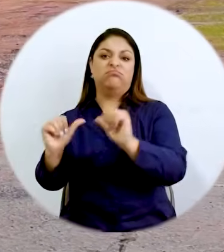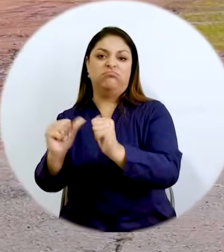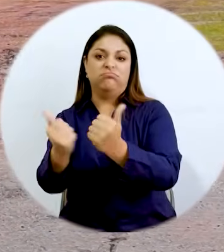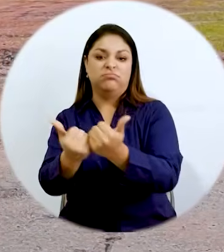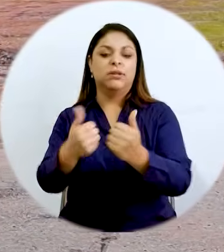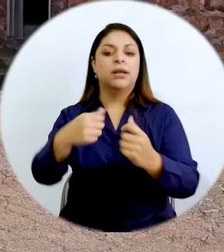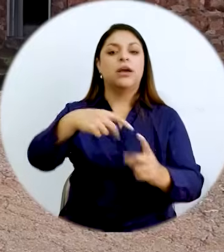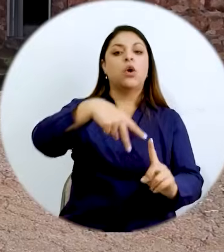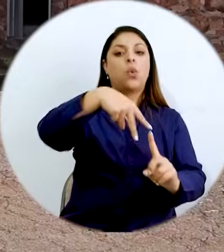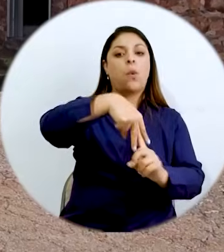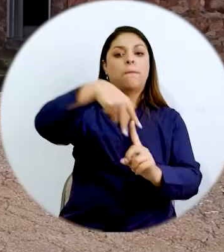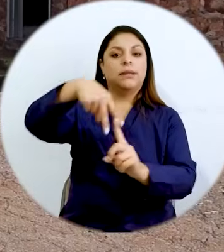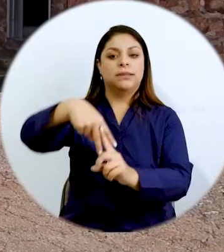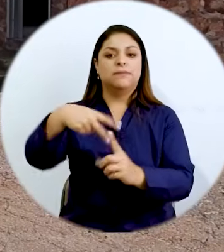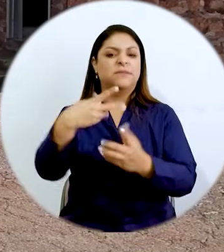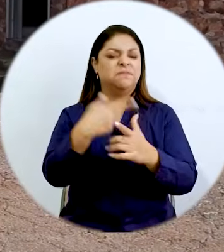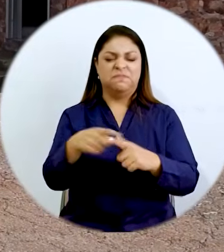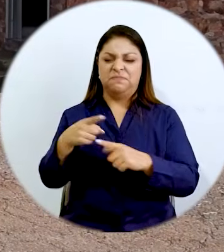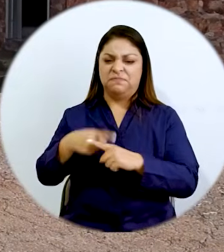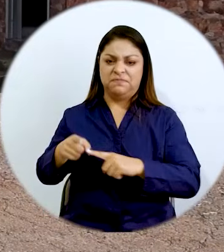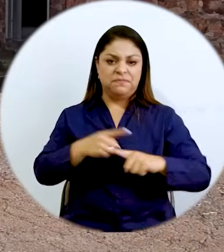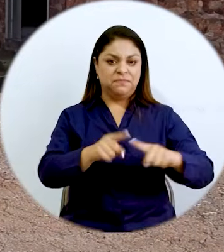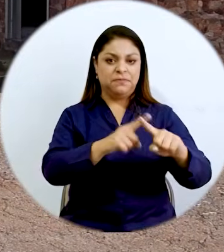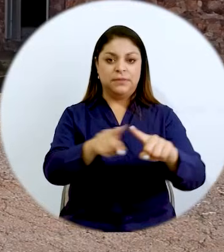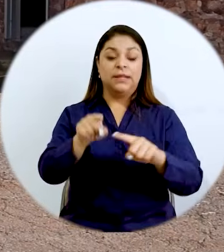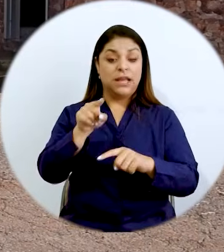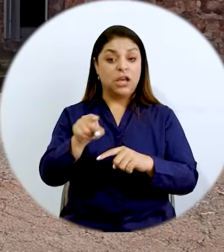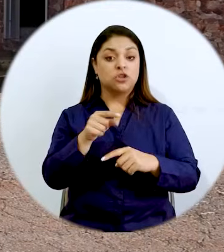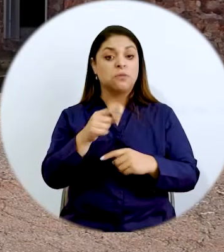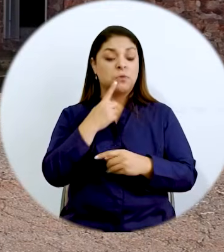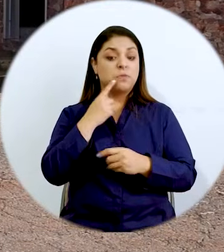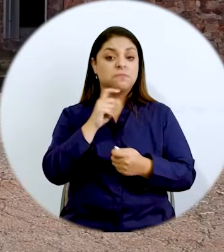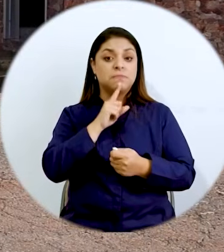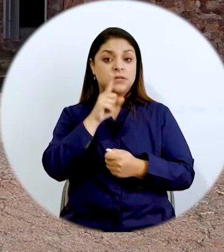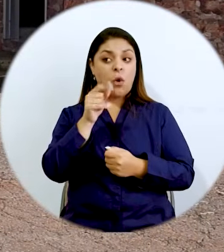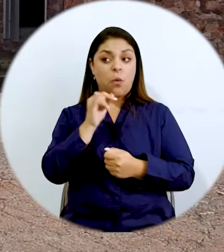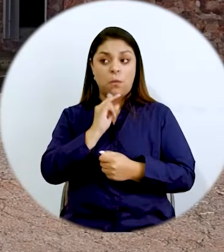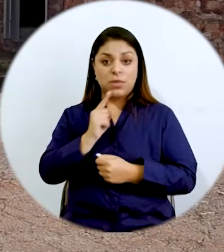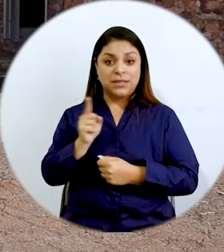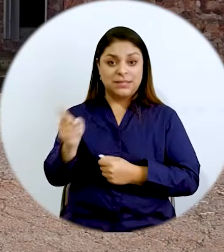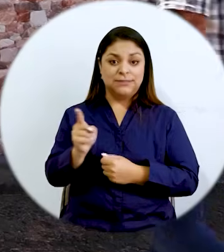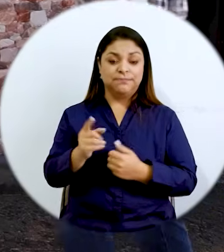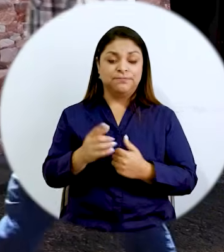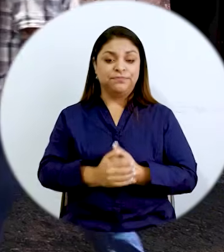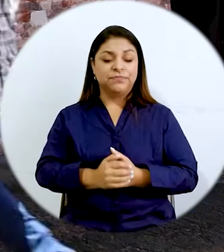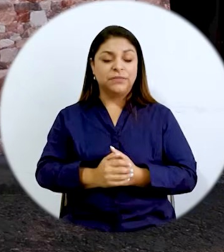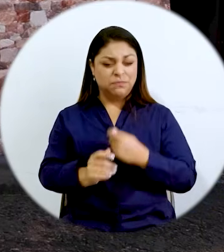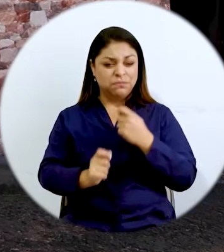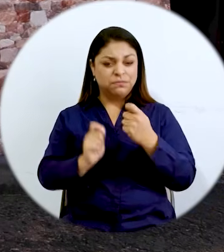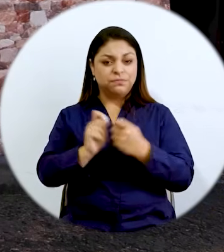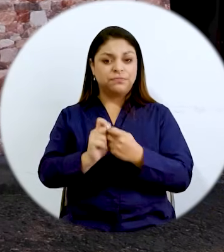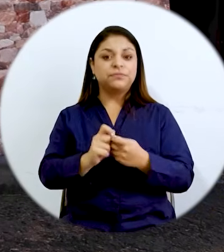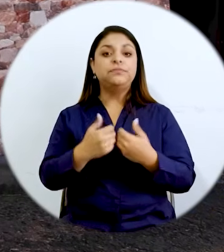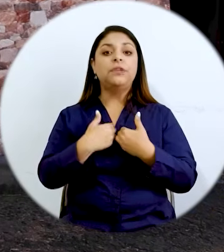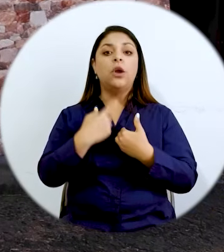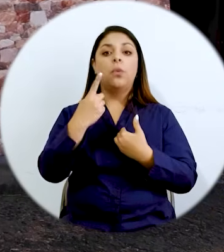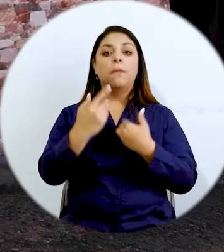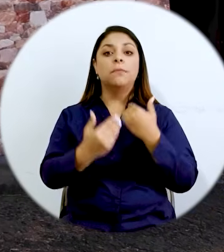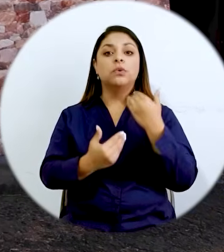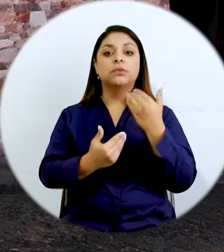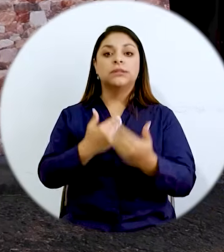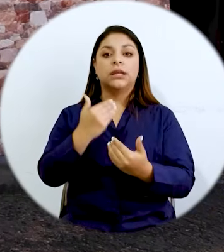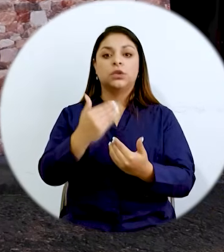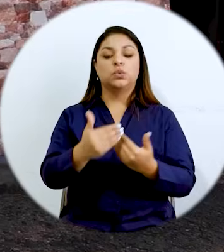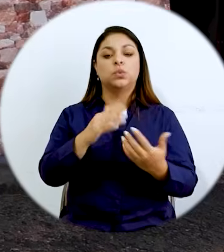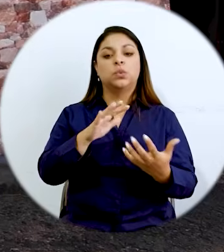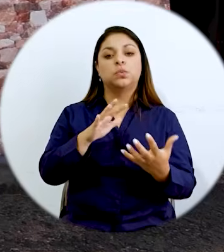para cooperativas. Pero precisamente es eso que decía Frank, ¿verdad? Hay un proceso, digamos,